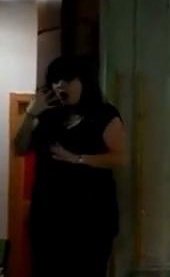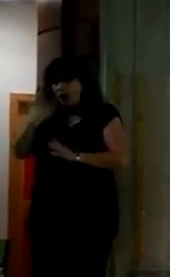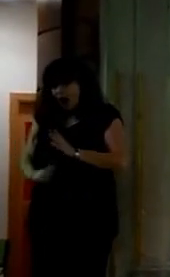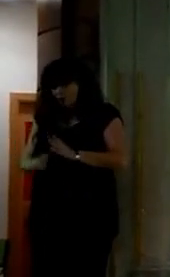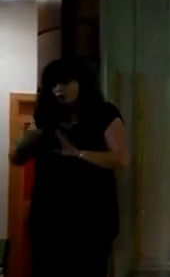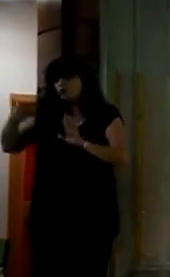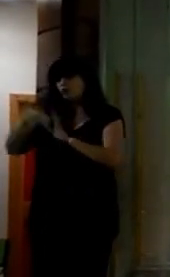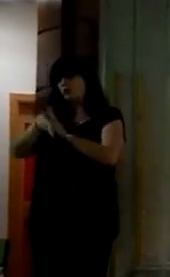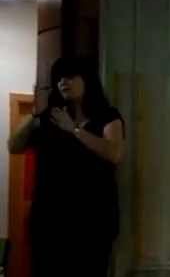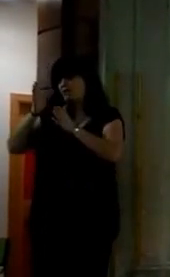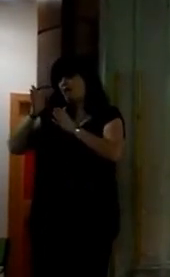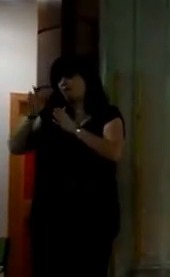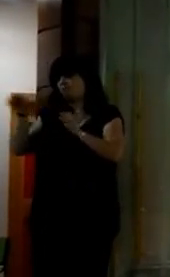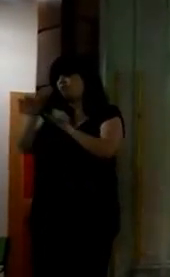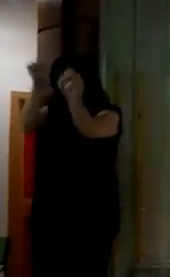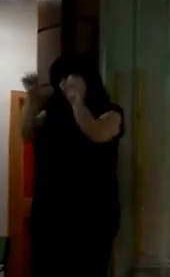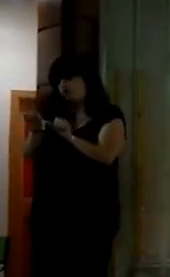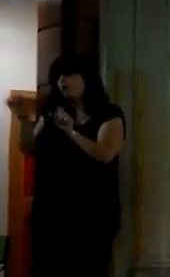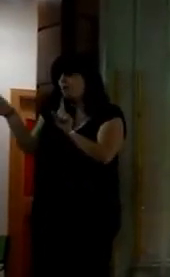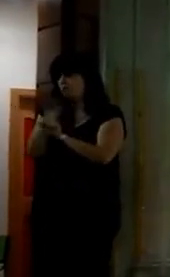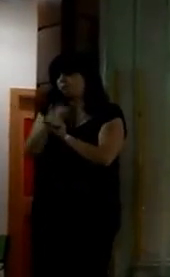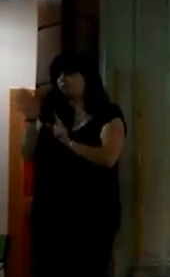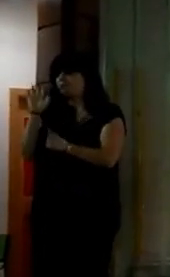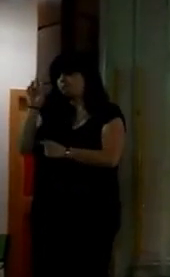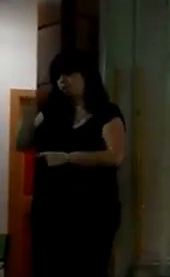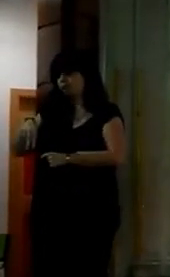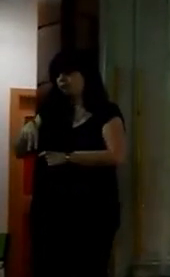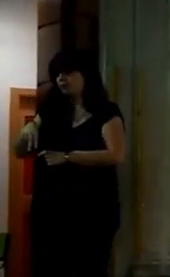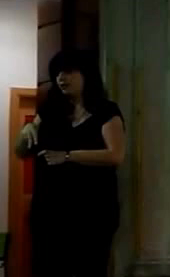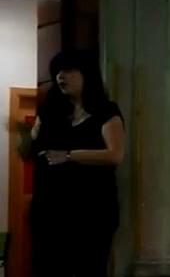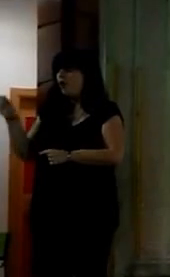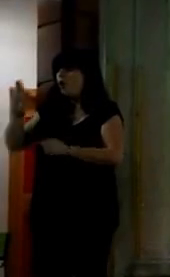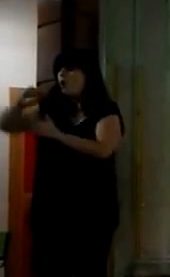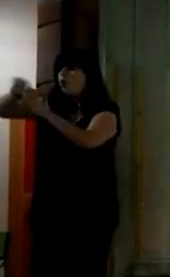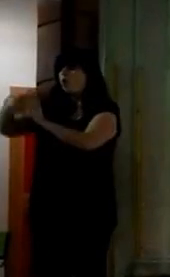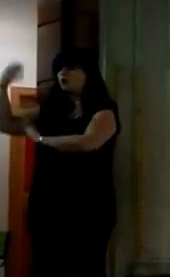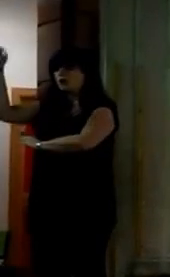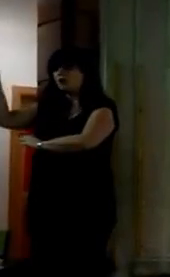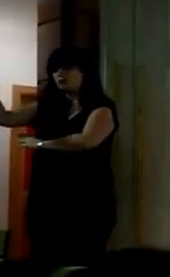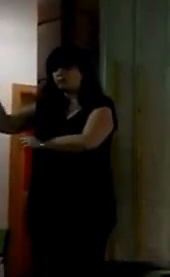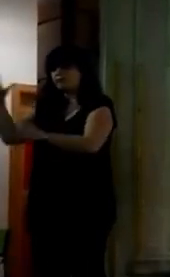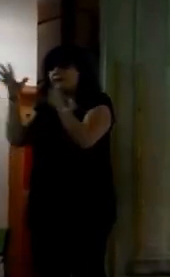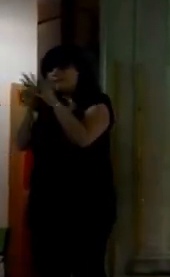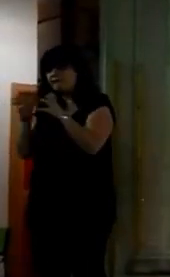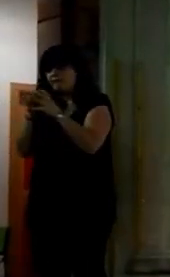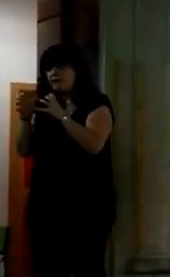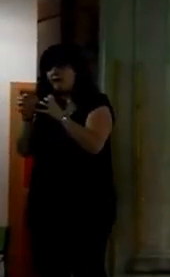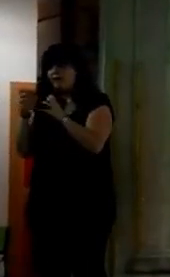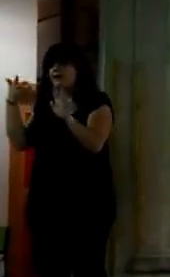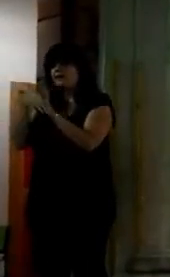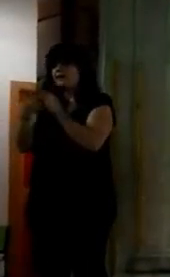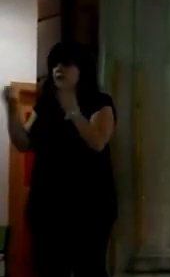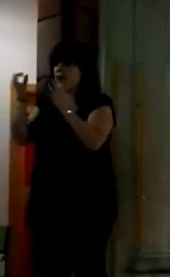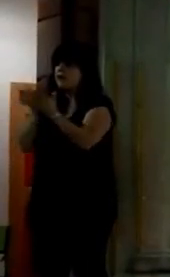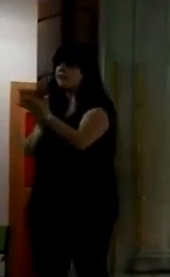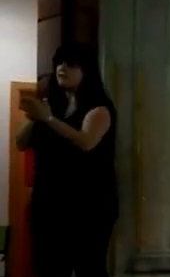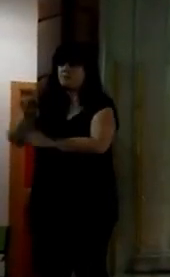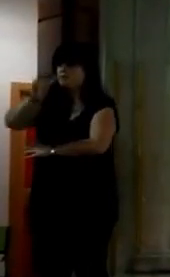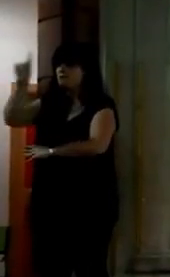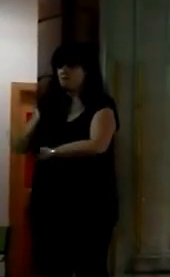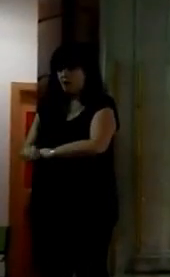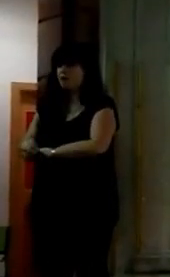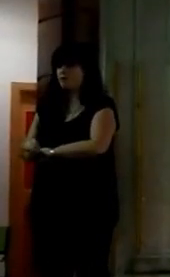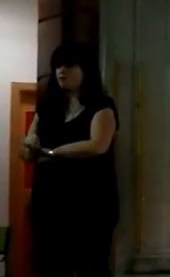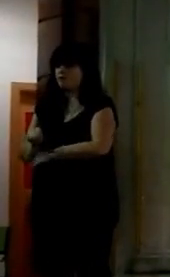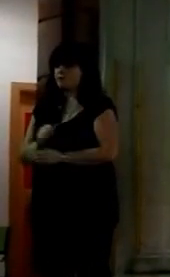de violencia. Creen un contrato único que é unha maneira de facilitar o despedimento e de facelo moito máis barato para